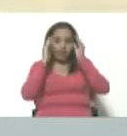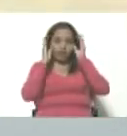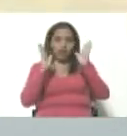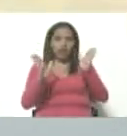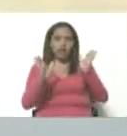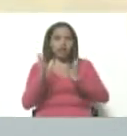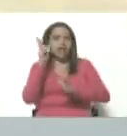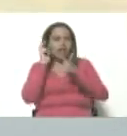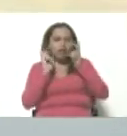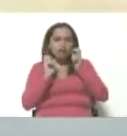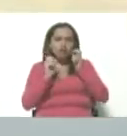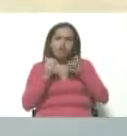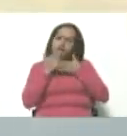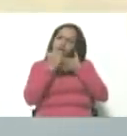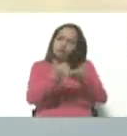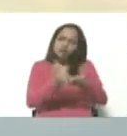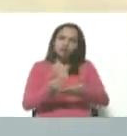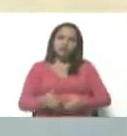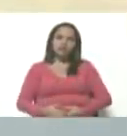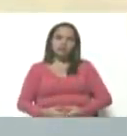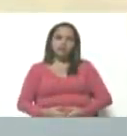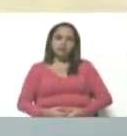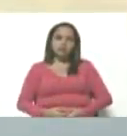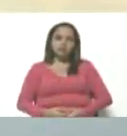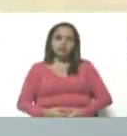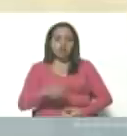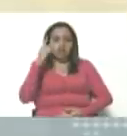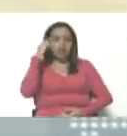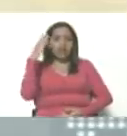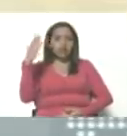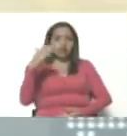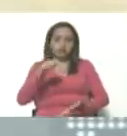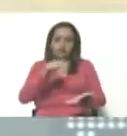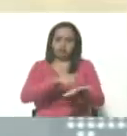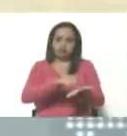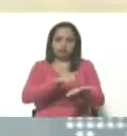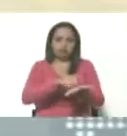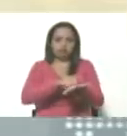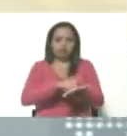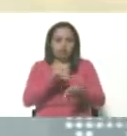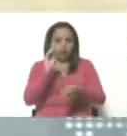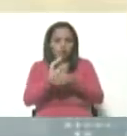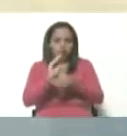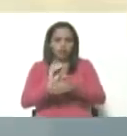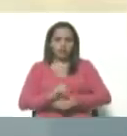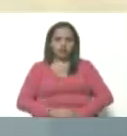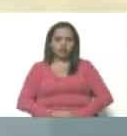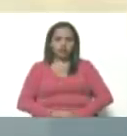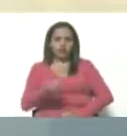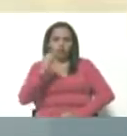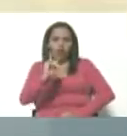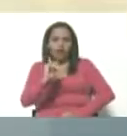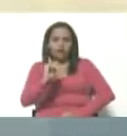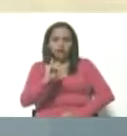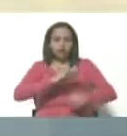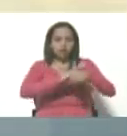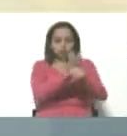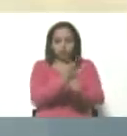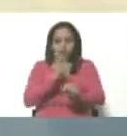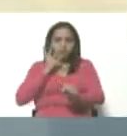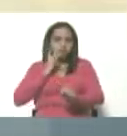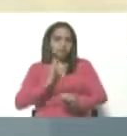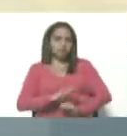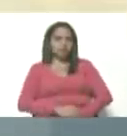esto ayuda! Es como que uno estuviera, que Dios nos proteja, como que uno tuviera el coronavirus.